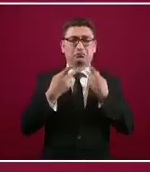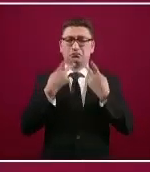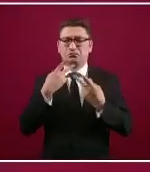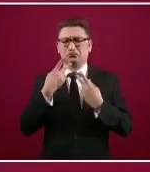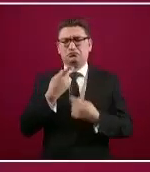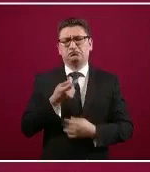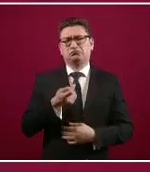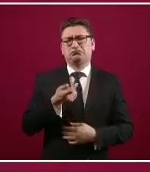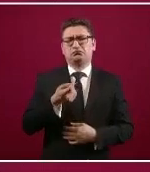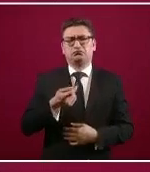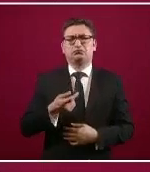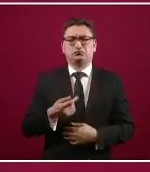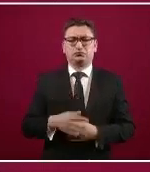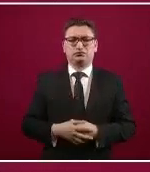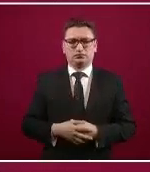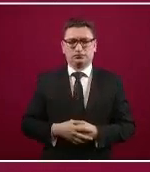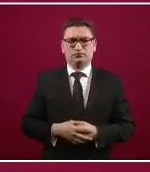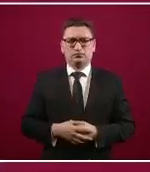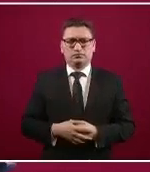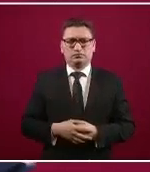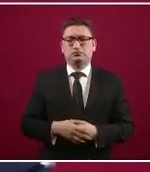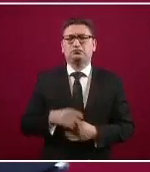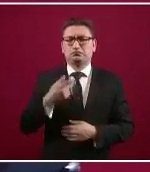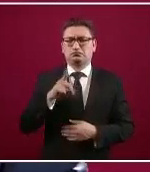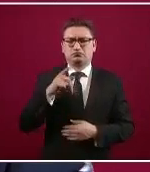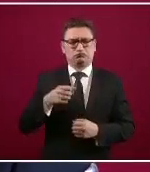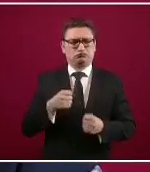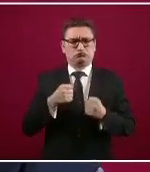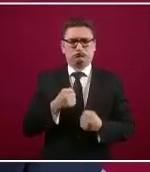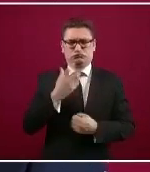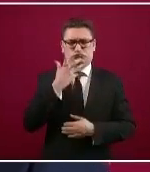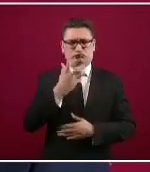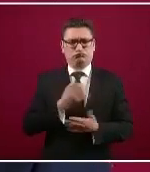pero era un hombre de convicciones.